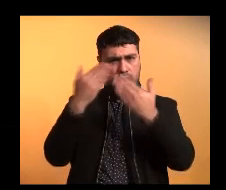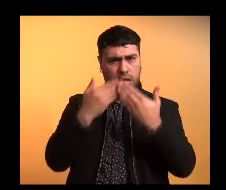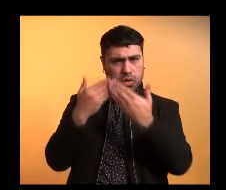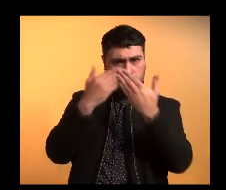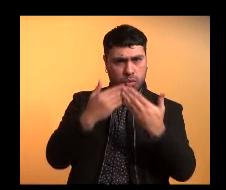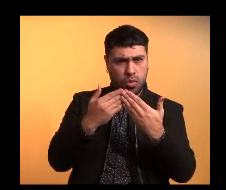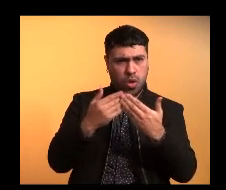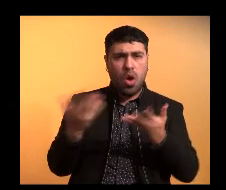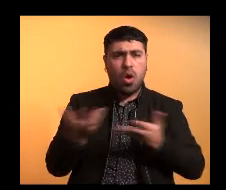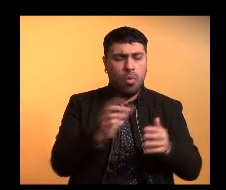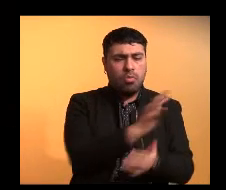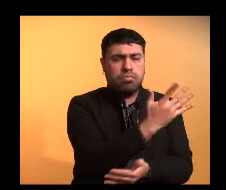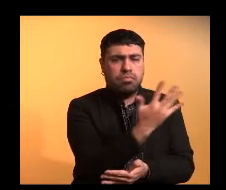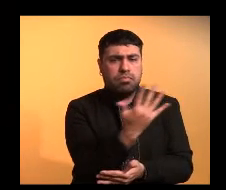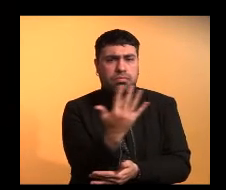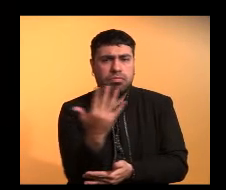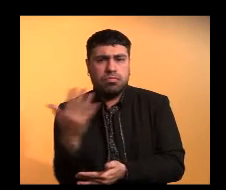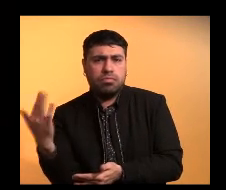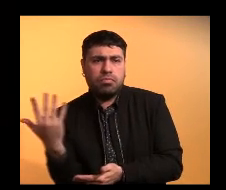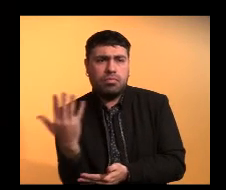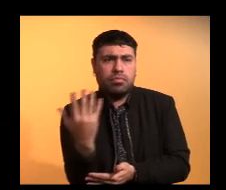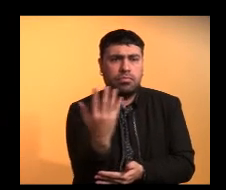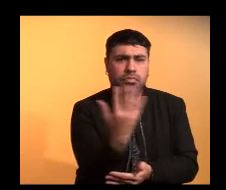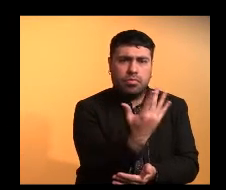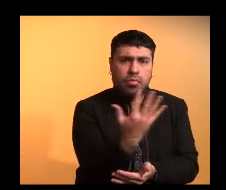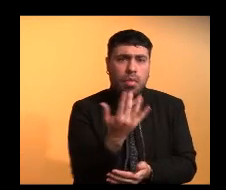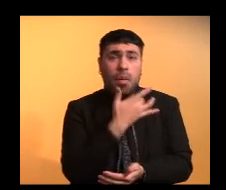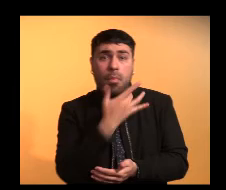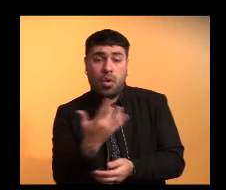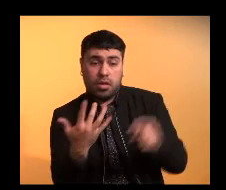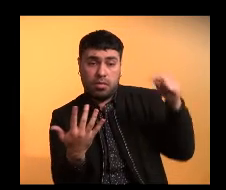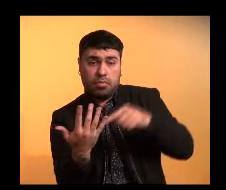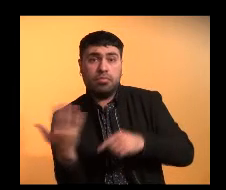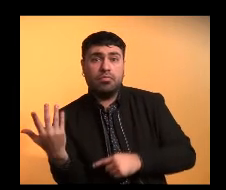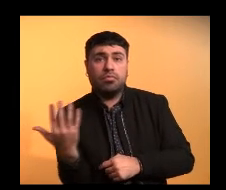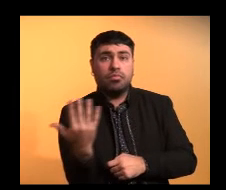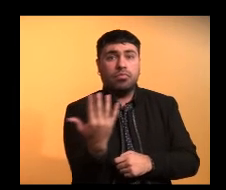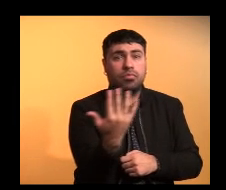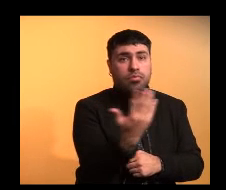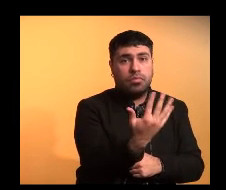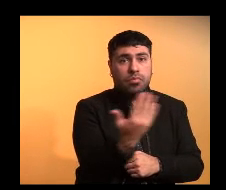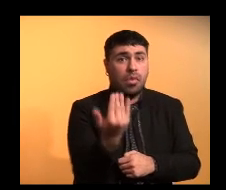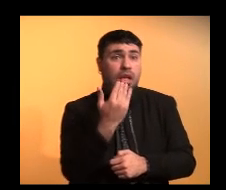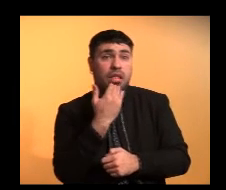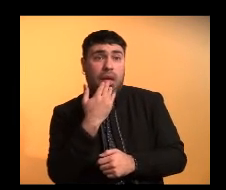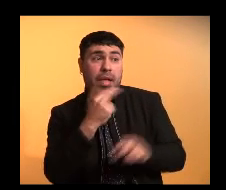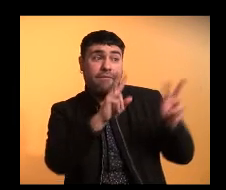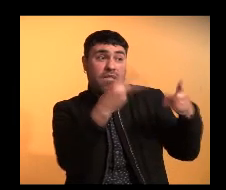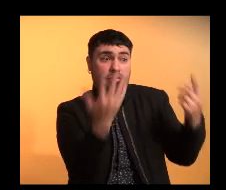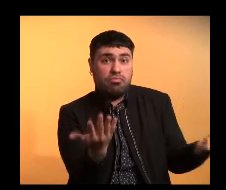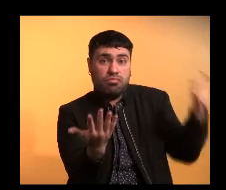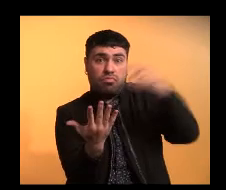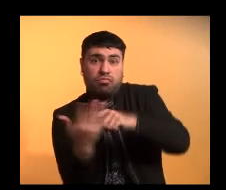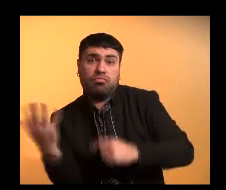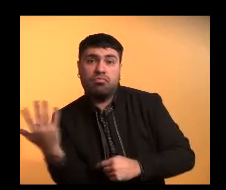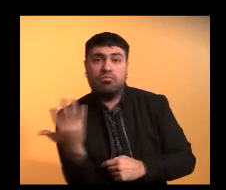transporte importante, que sirven como medio de transporte no solo para las algas, sino que para otros organismos.